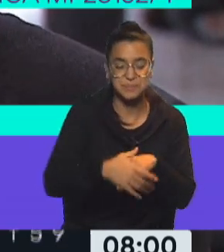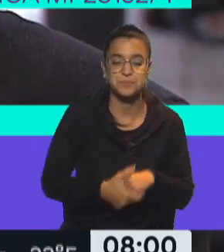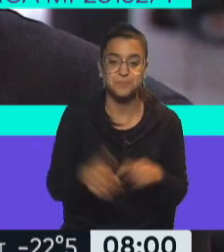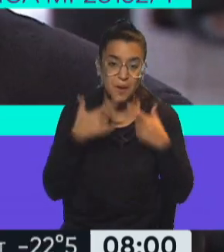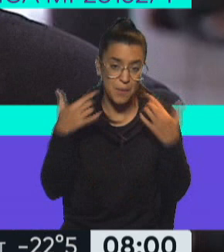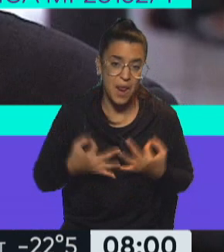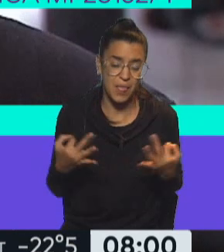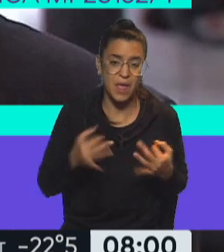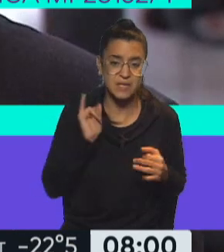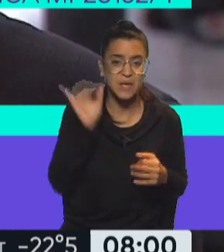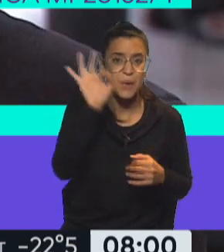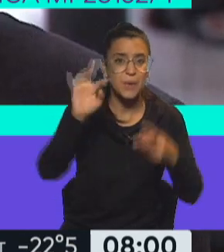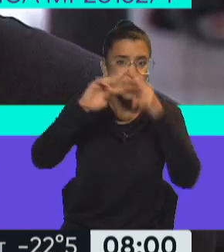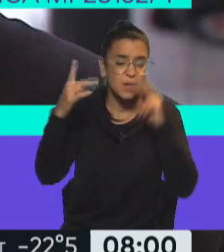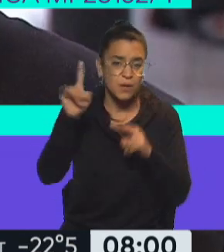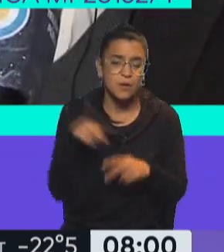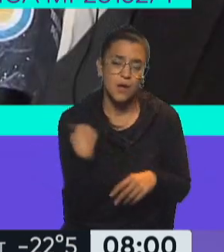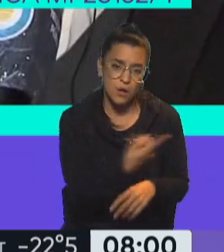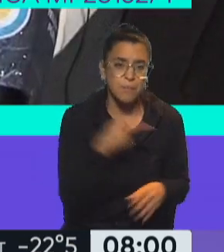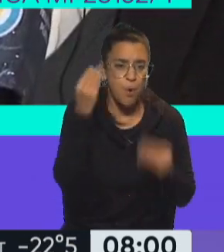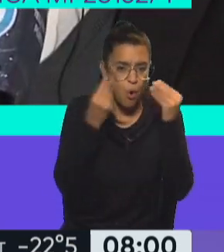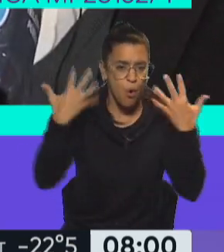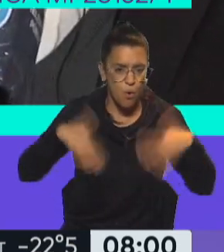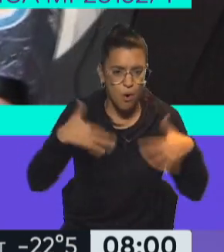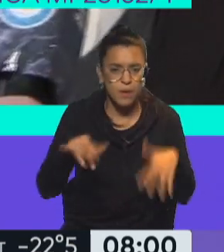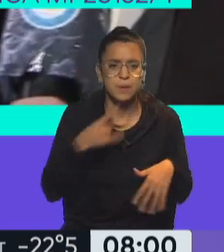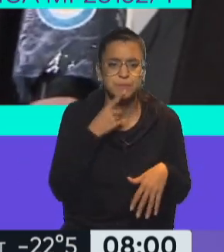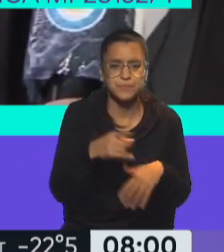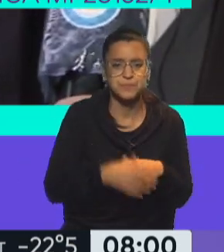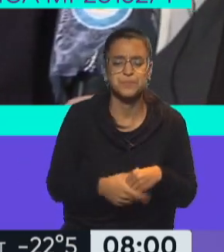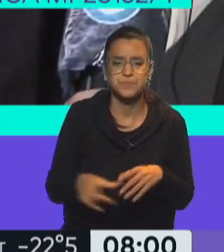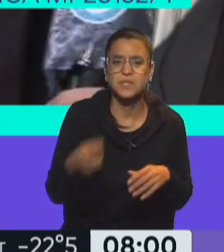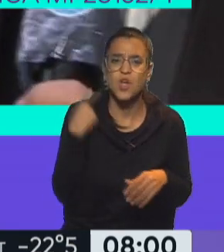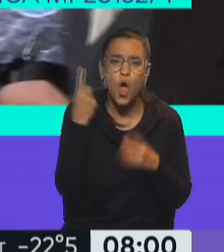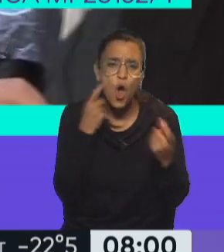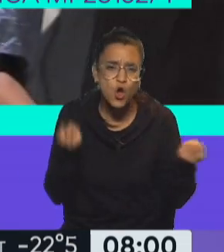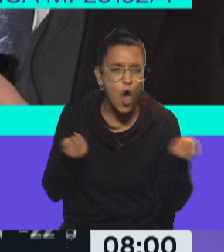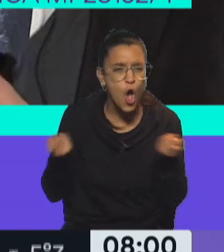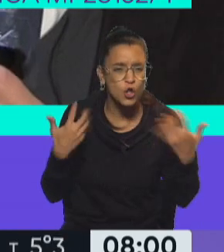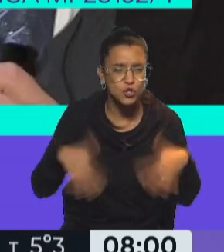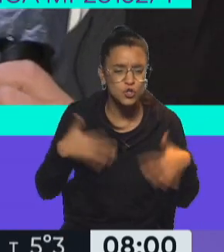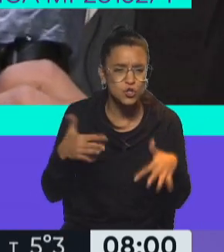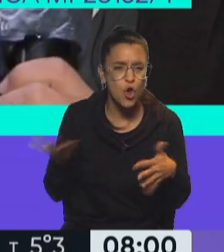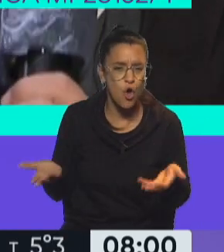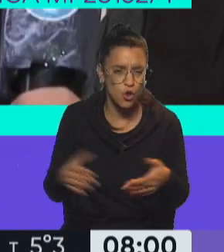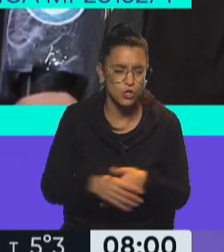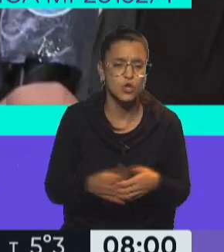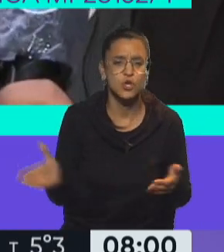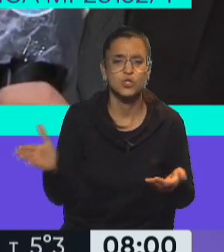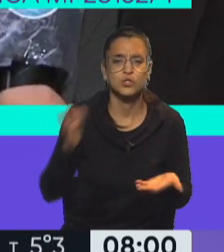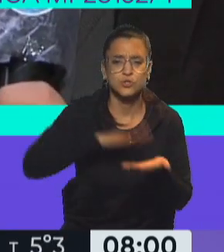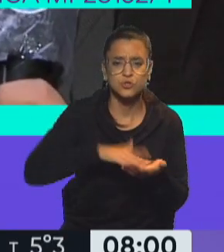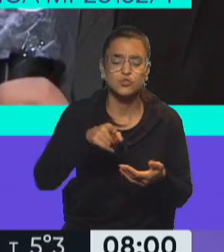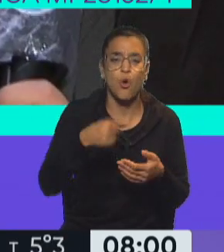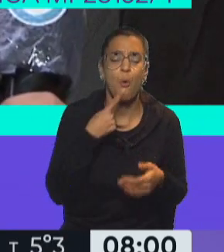verdad que sí, es una variante que nos tiene que preocupar a todos, es una variante que empieza a tomar el control de todo lo que es la